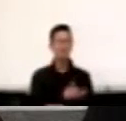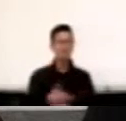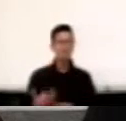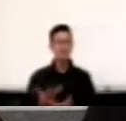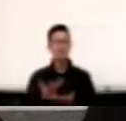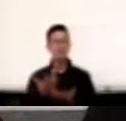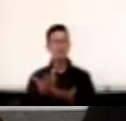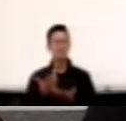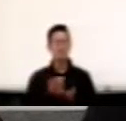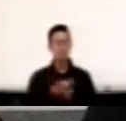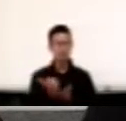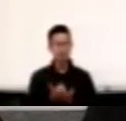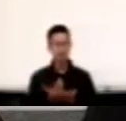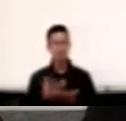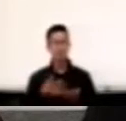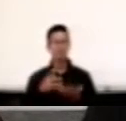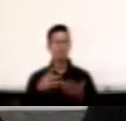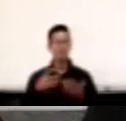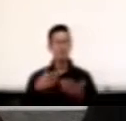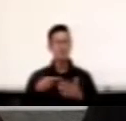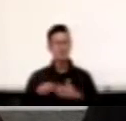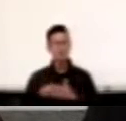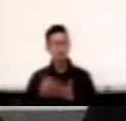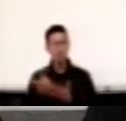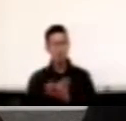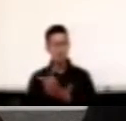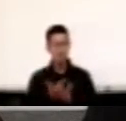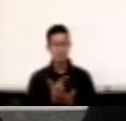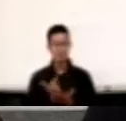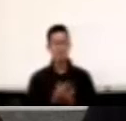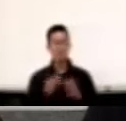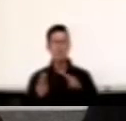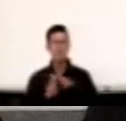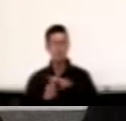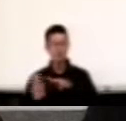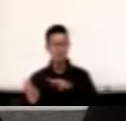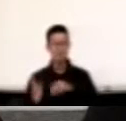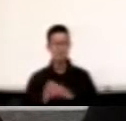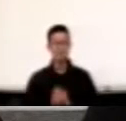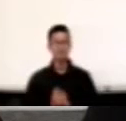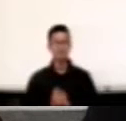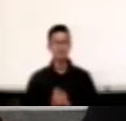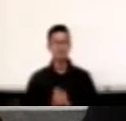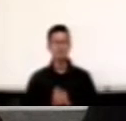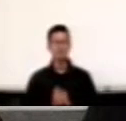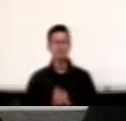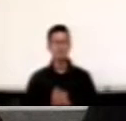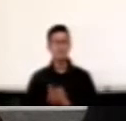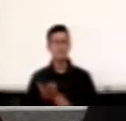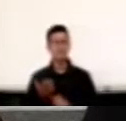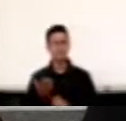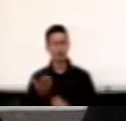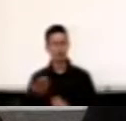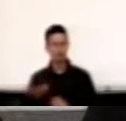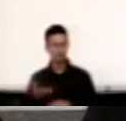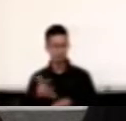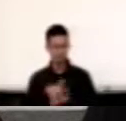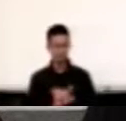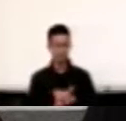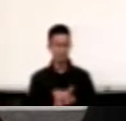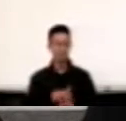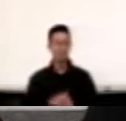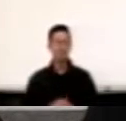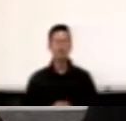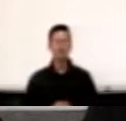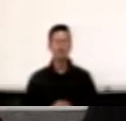penales, administrativos, migratorios, así como en amparo. Es integrante y tesorera